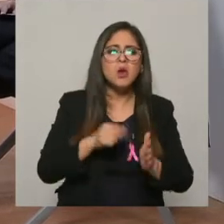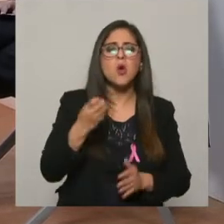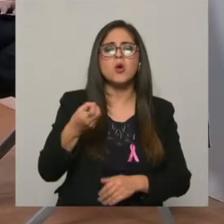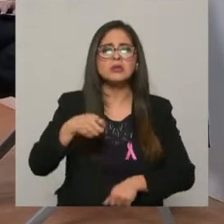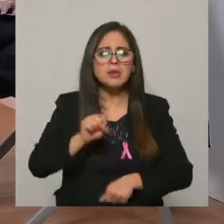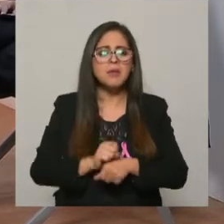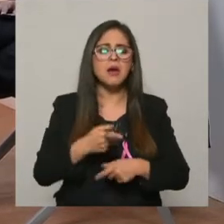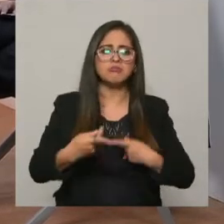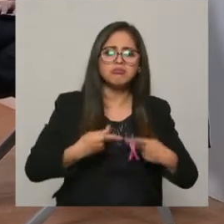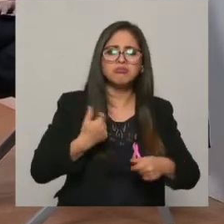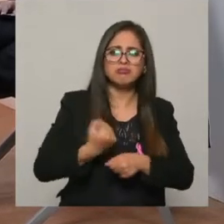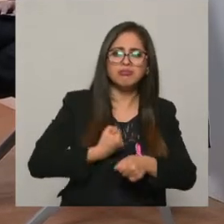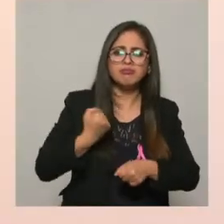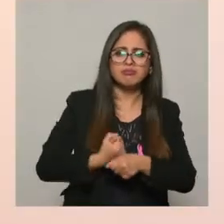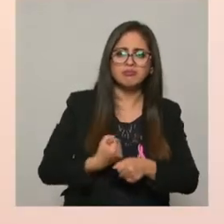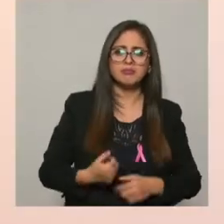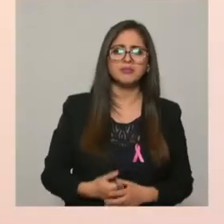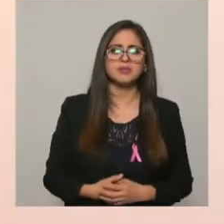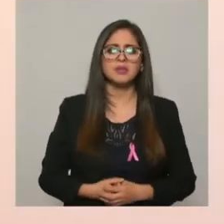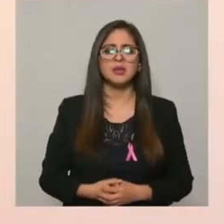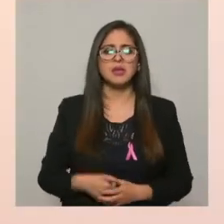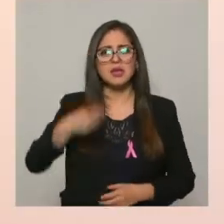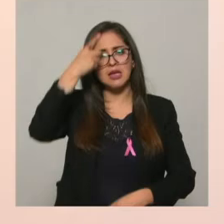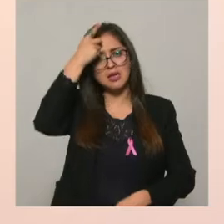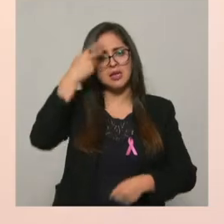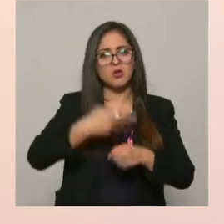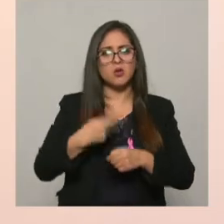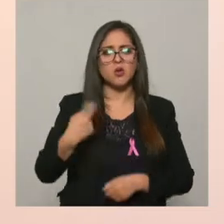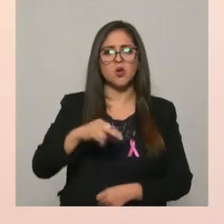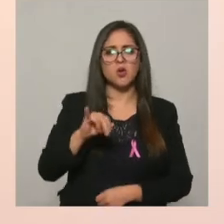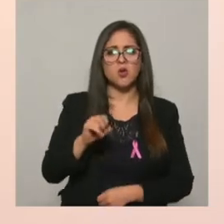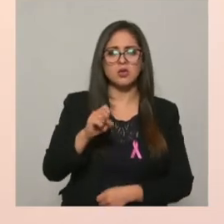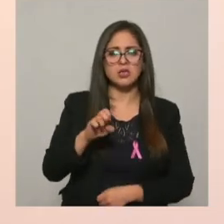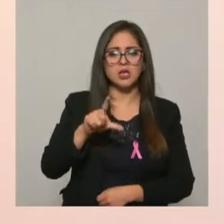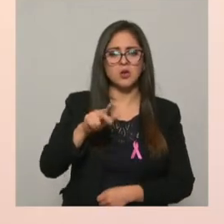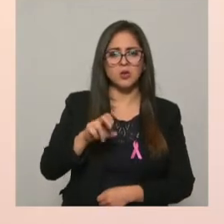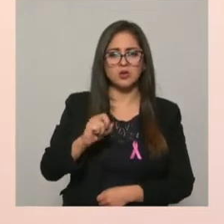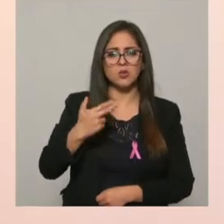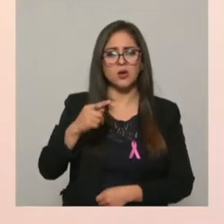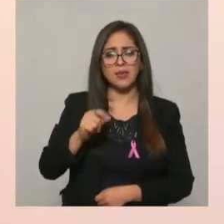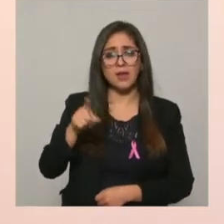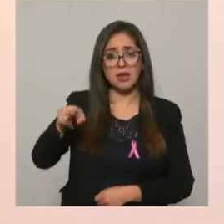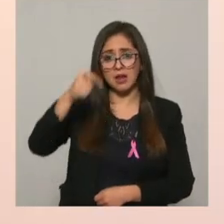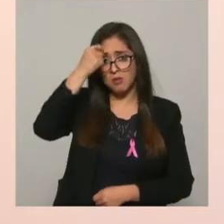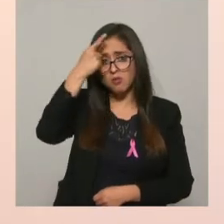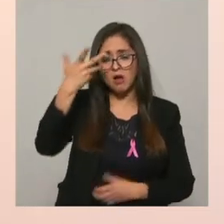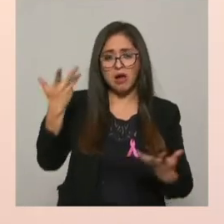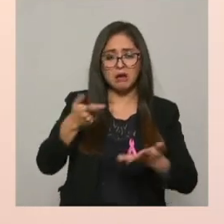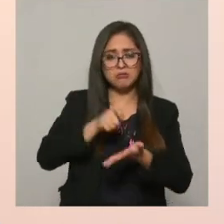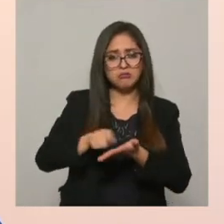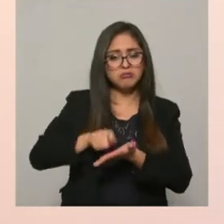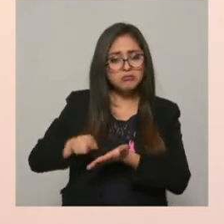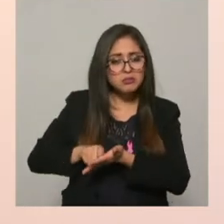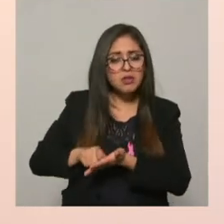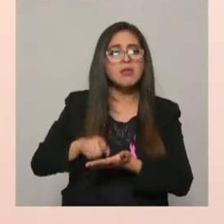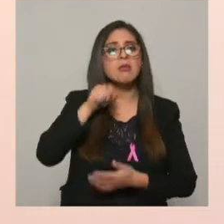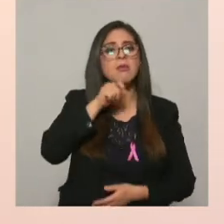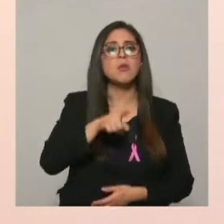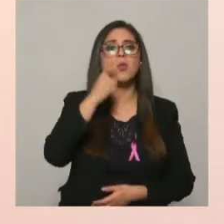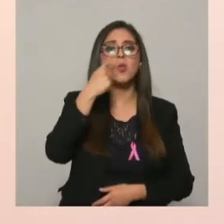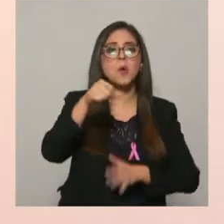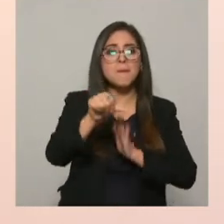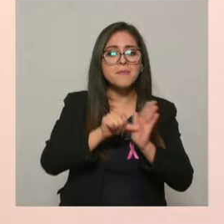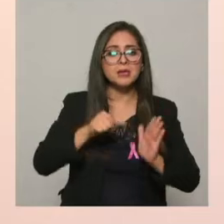estado ensayando? Dirige José Luis Huerta, al igual que él es el autor, y vamos a estar un mes